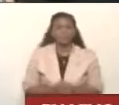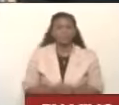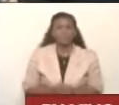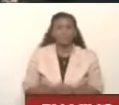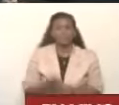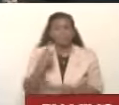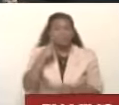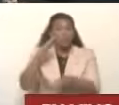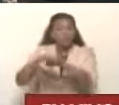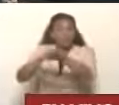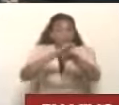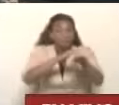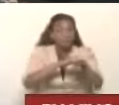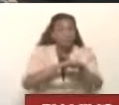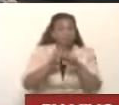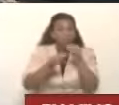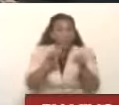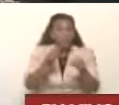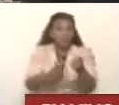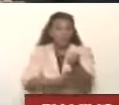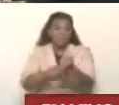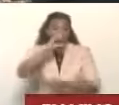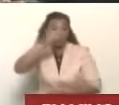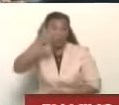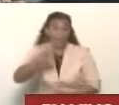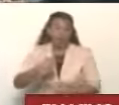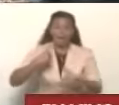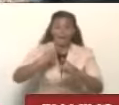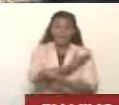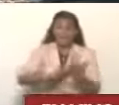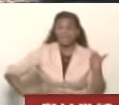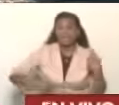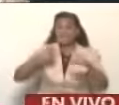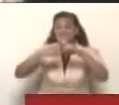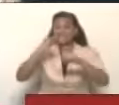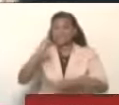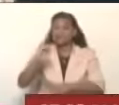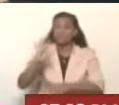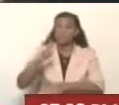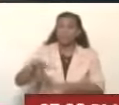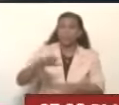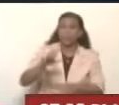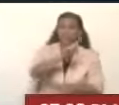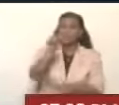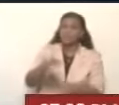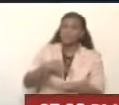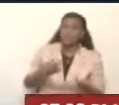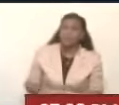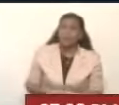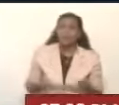Yo le he dicho esto a mi hermano mayor, el presidente Xi Jinping.